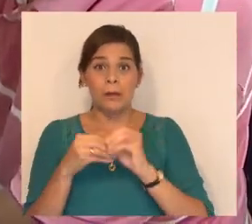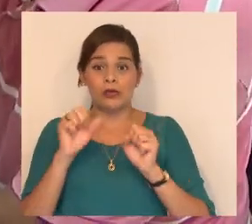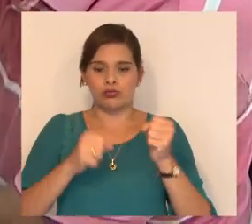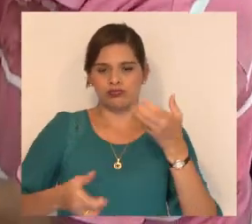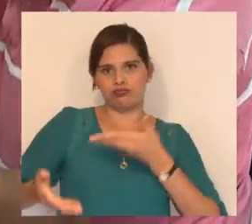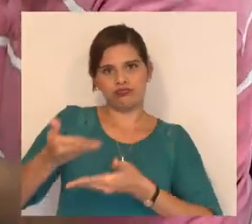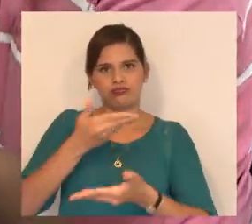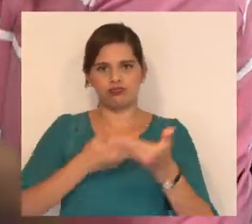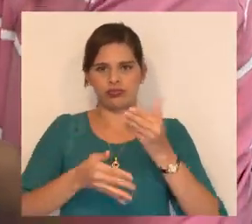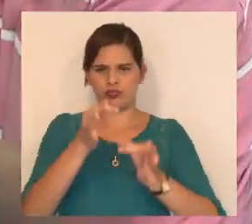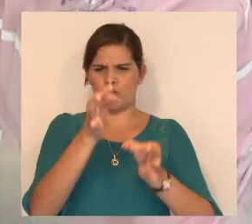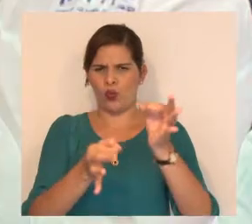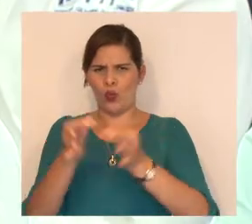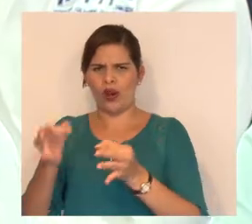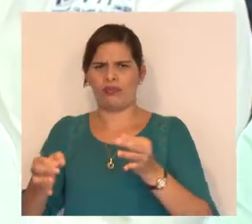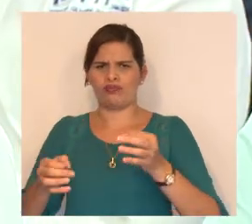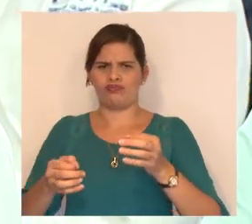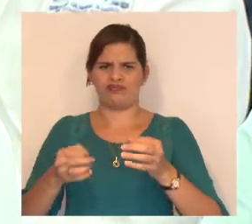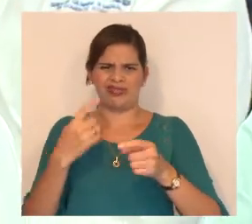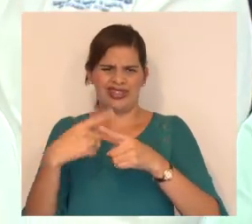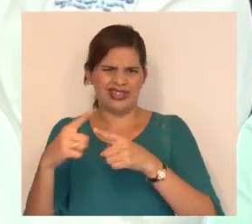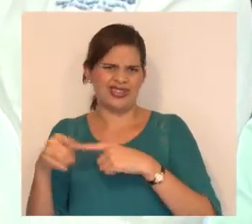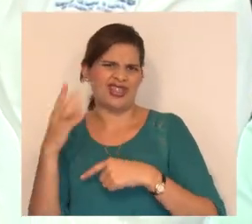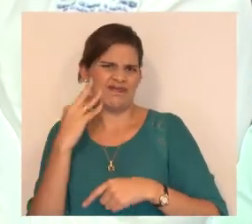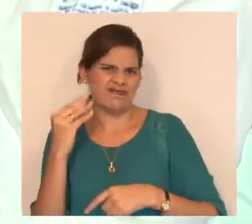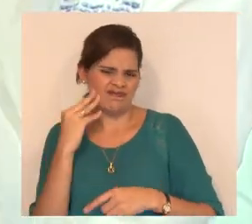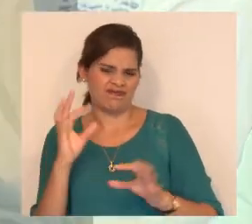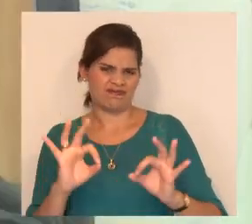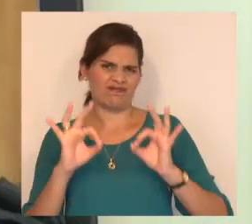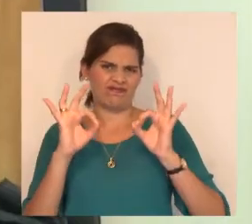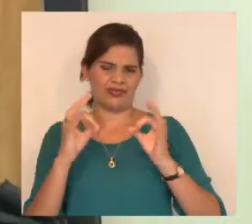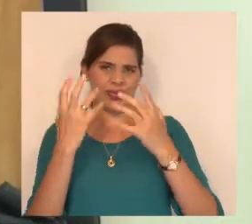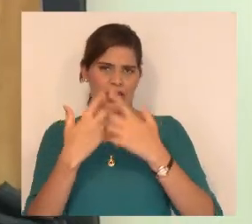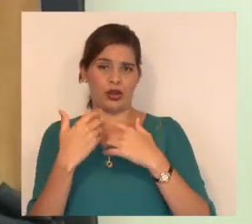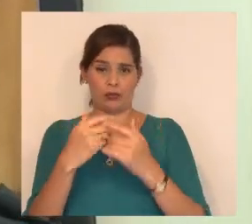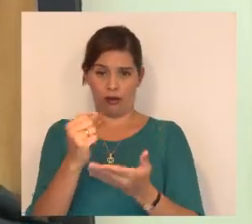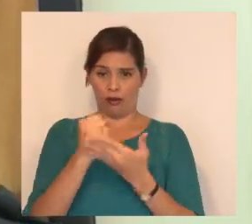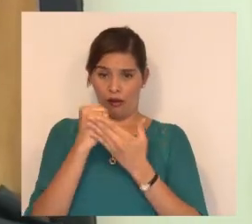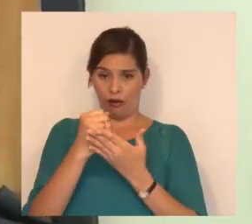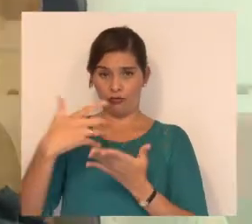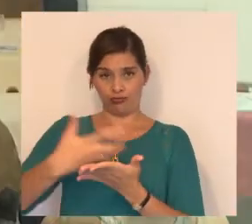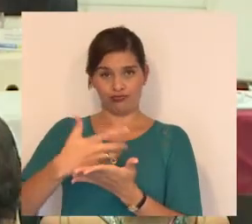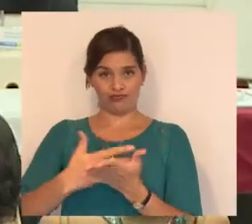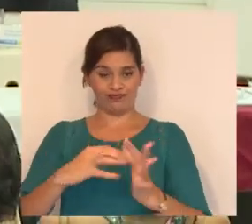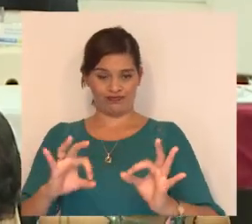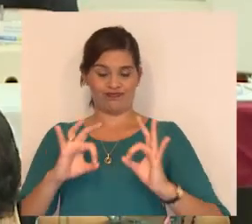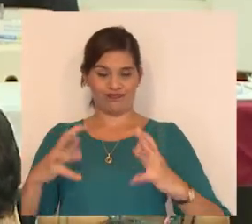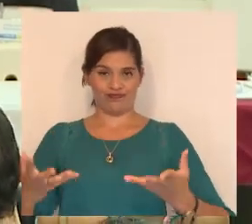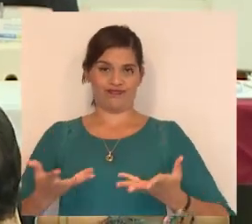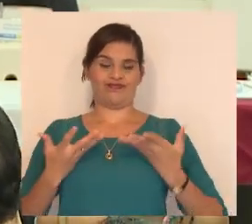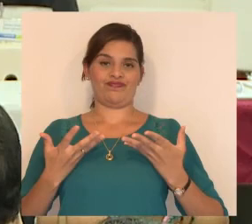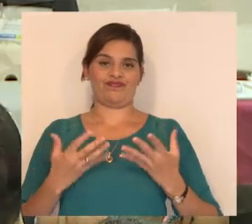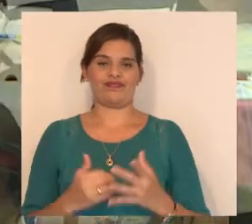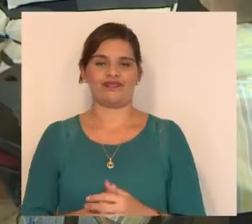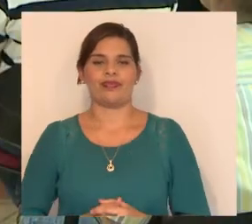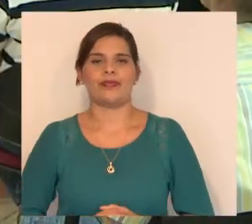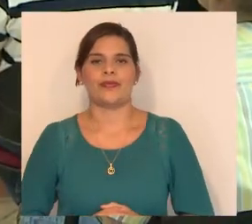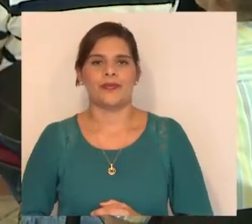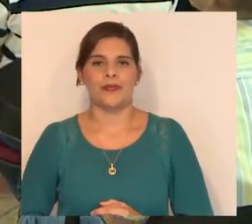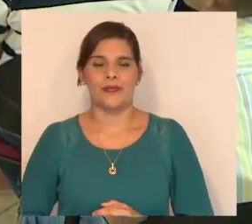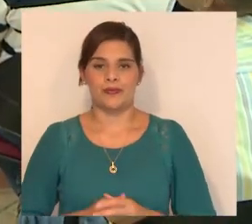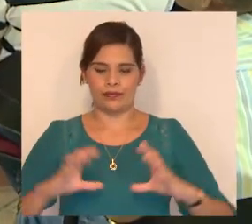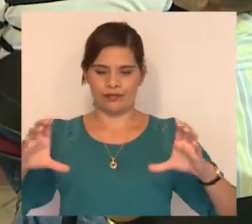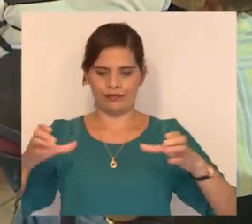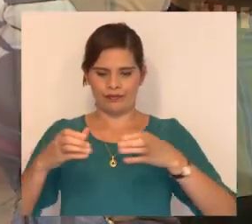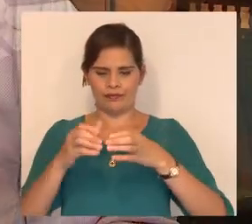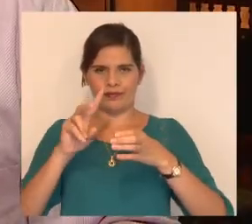de talla internacional. Además, podrán interactuar con jurados, entrenadores y mentores élite de la clase